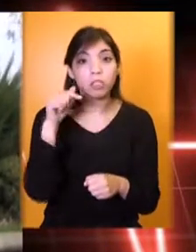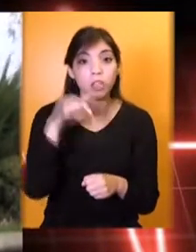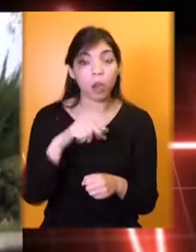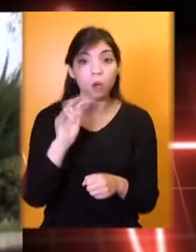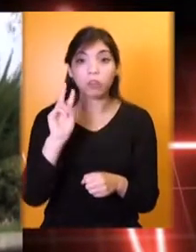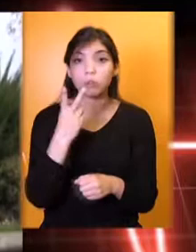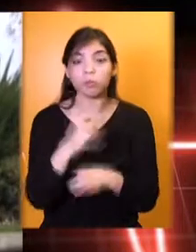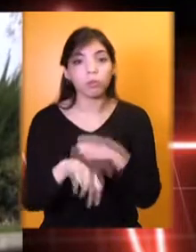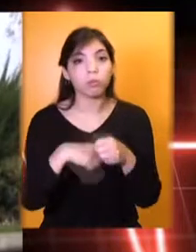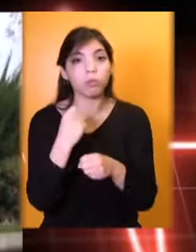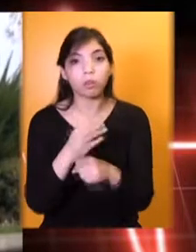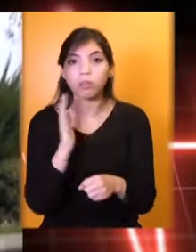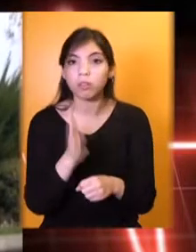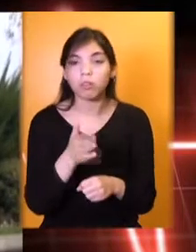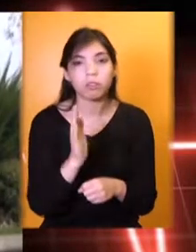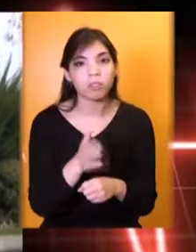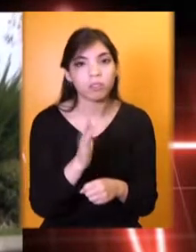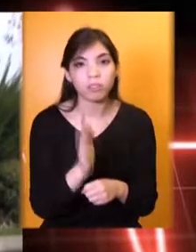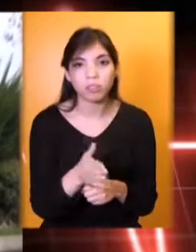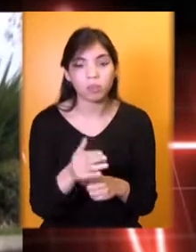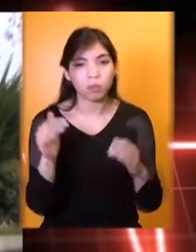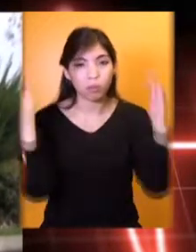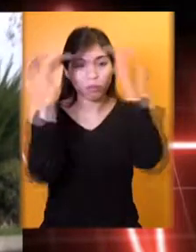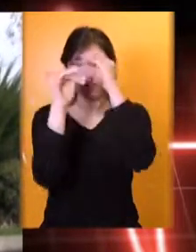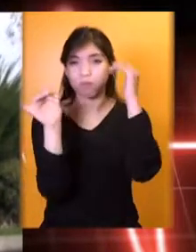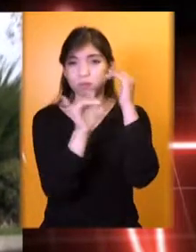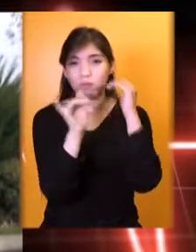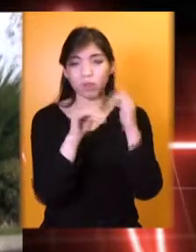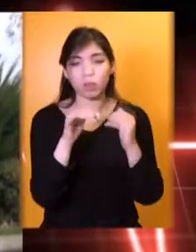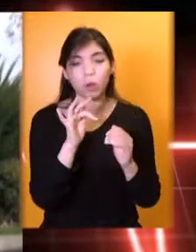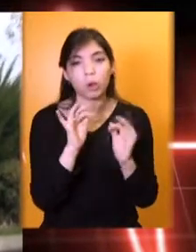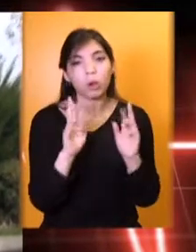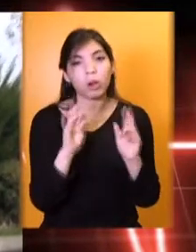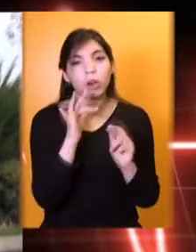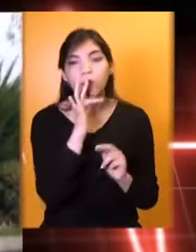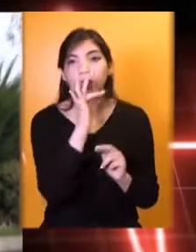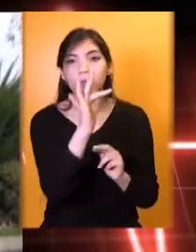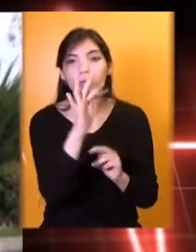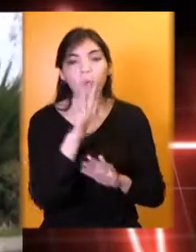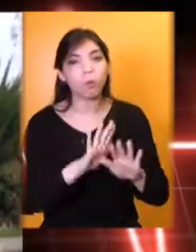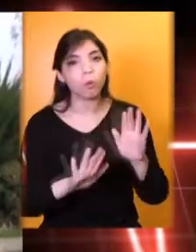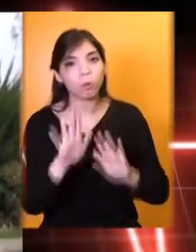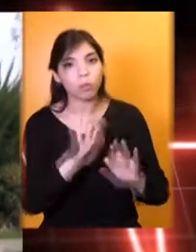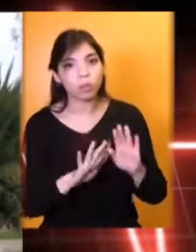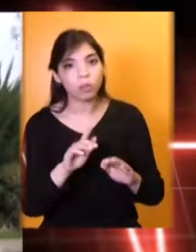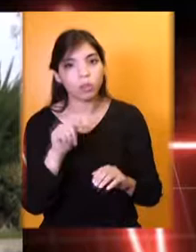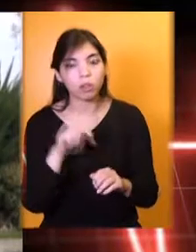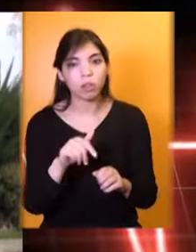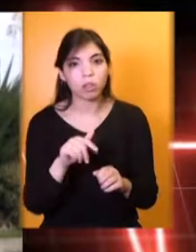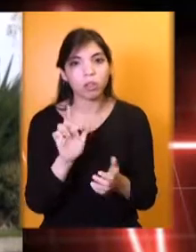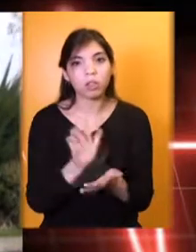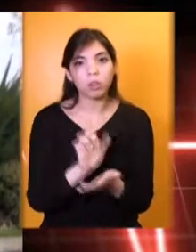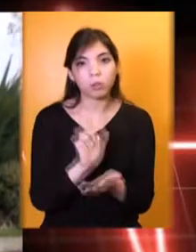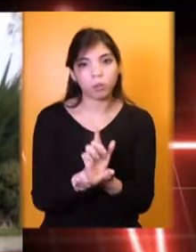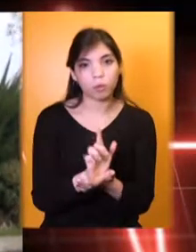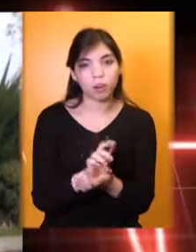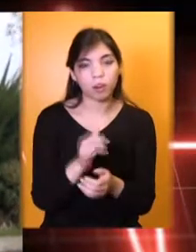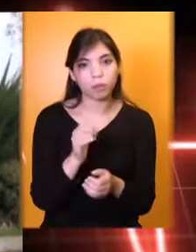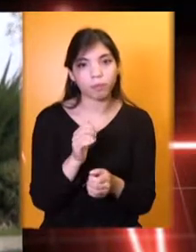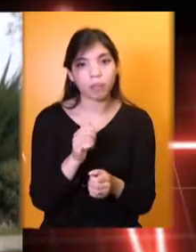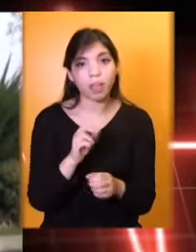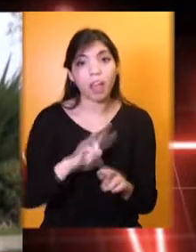Vamos a un segundo año, tenemos que esperar la declaratoria de zona saturada para futuro poder contar, ojalá, con un plan de contaminación que nos permita articular